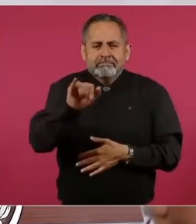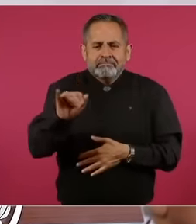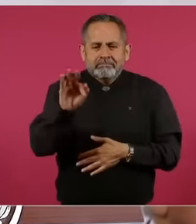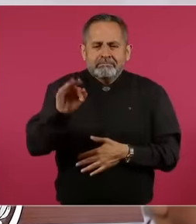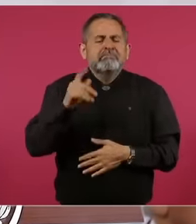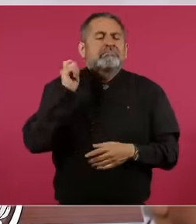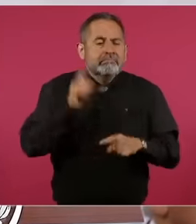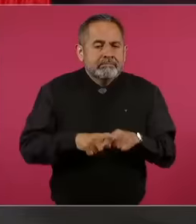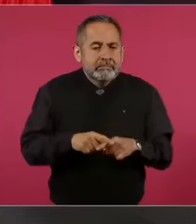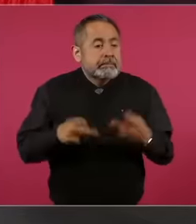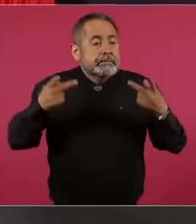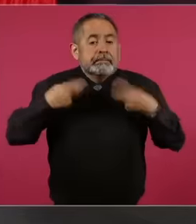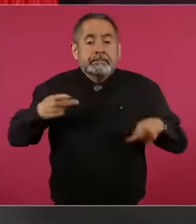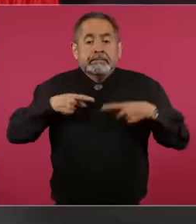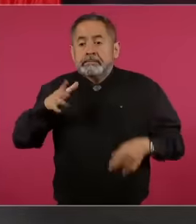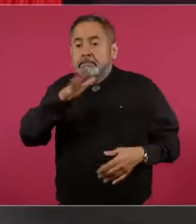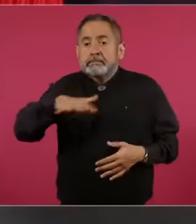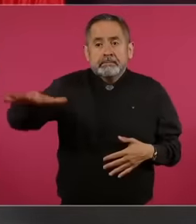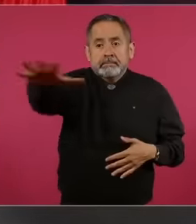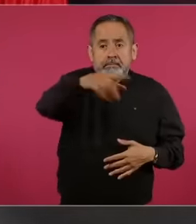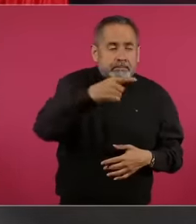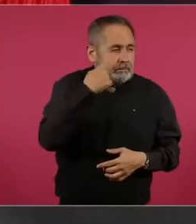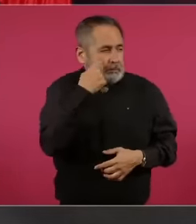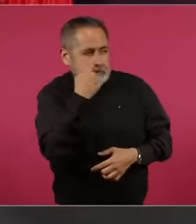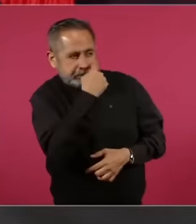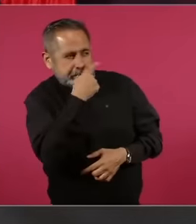en que sea el pueblo el que elija a los jueces,